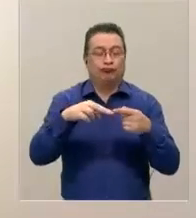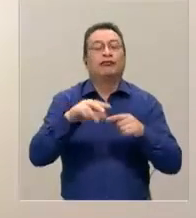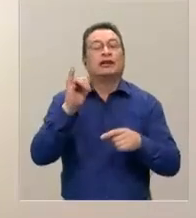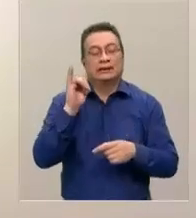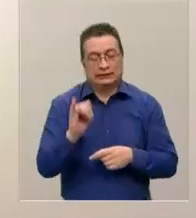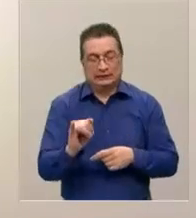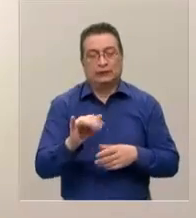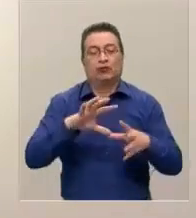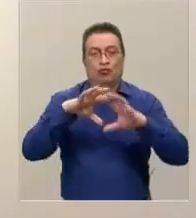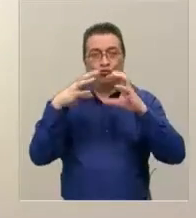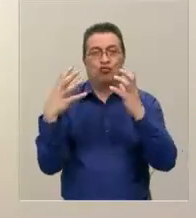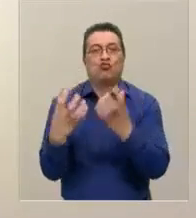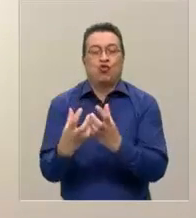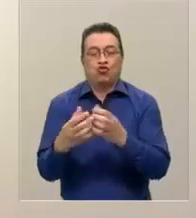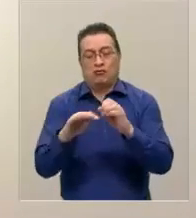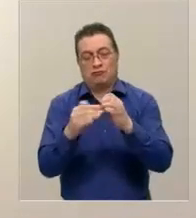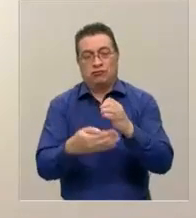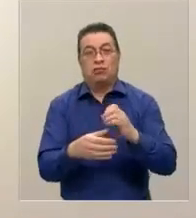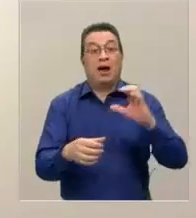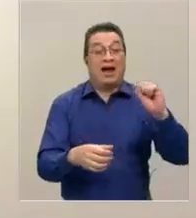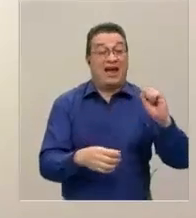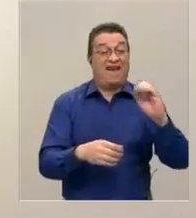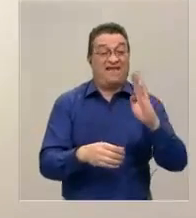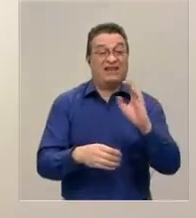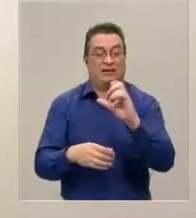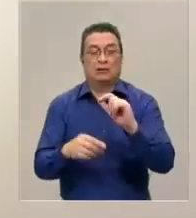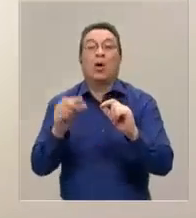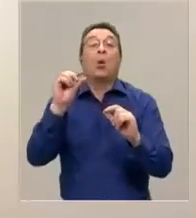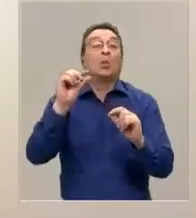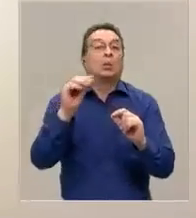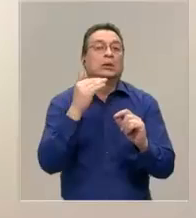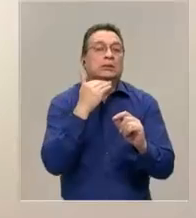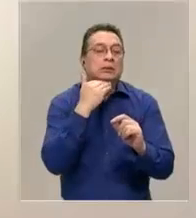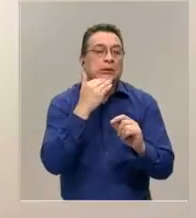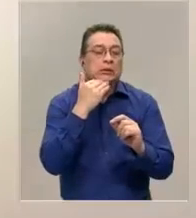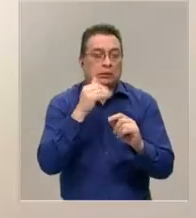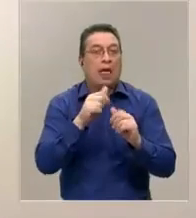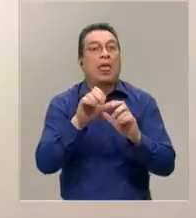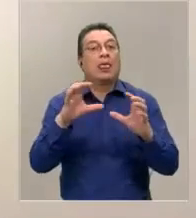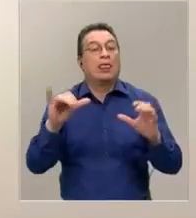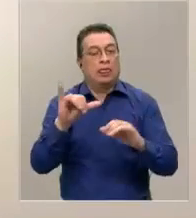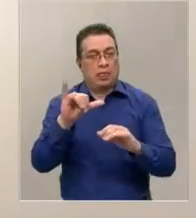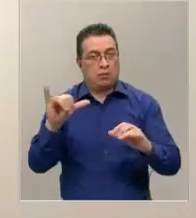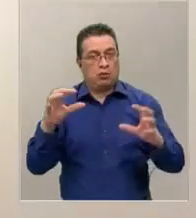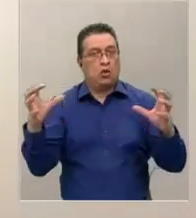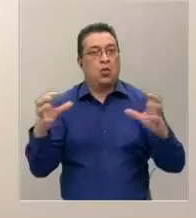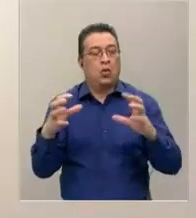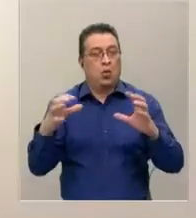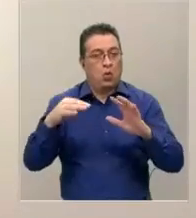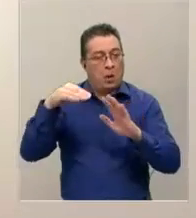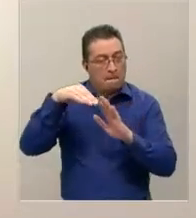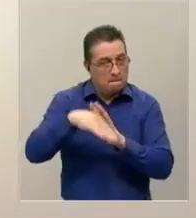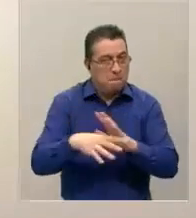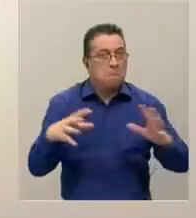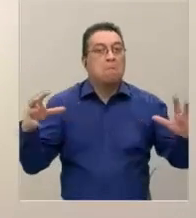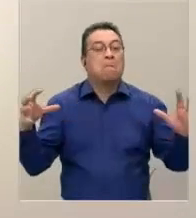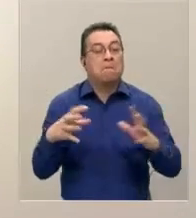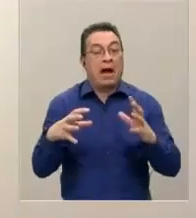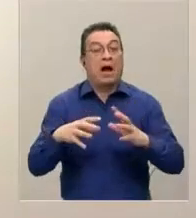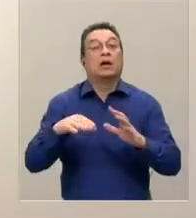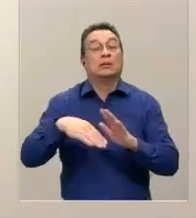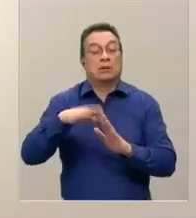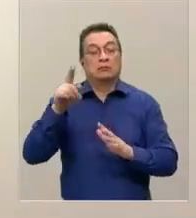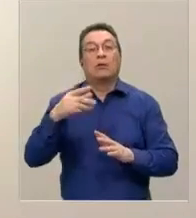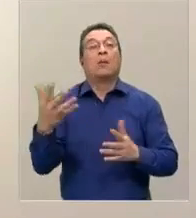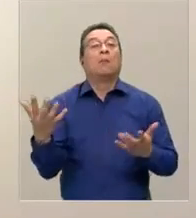bien el efecto sobre los multifondos todavía es leve a moderado y está por verse todavía el efecto final, principalmente